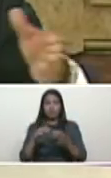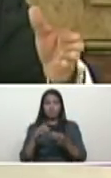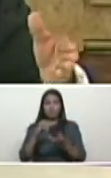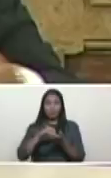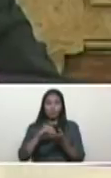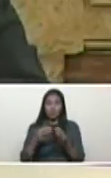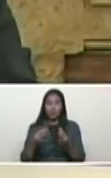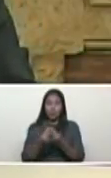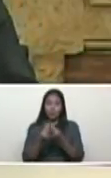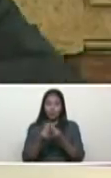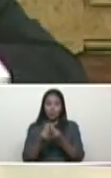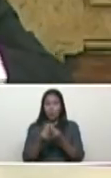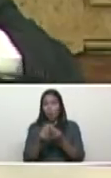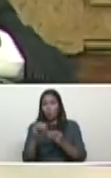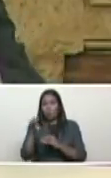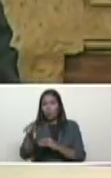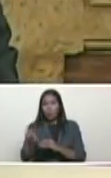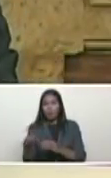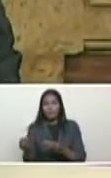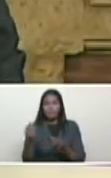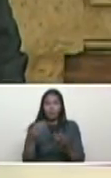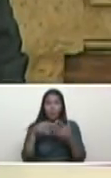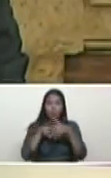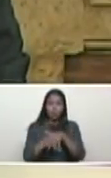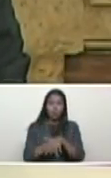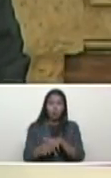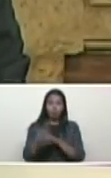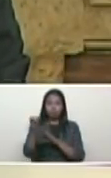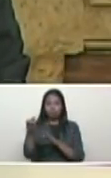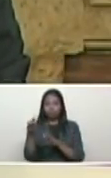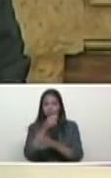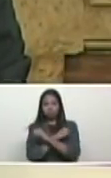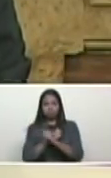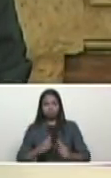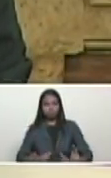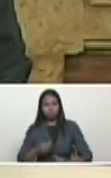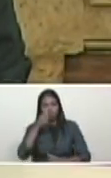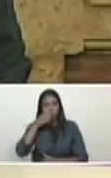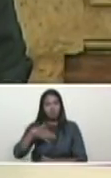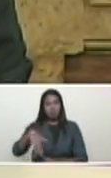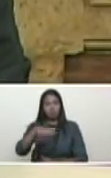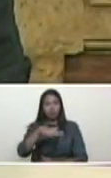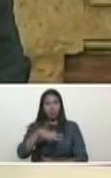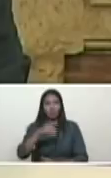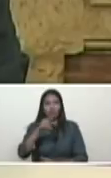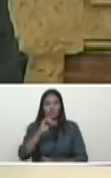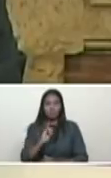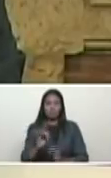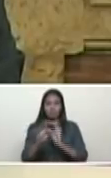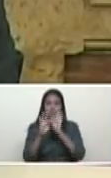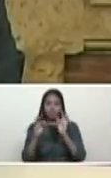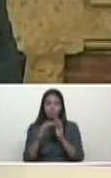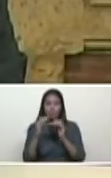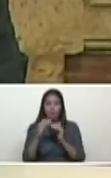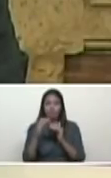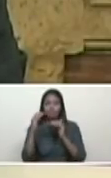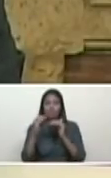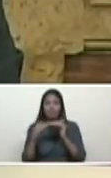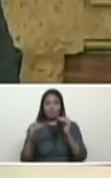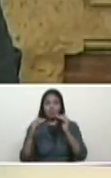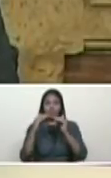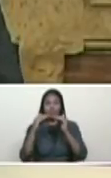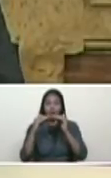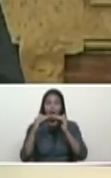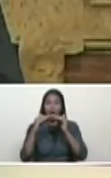plan conjunto como estado en unión cívico-militar junto a nuestro pueblo de estabilidad políticas